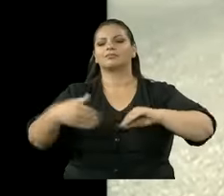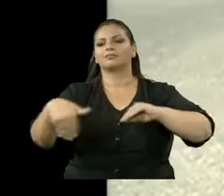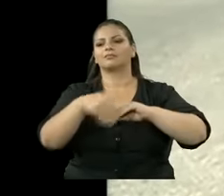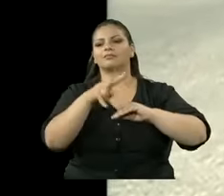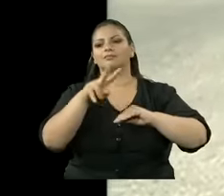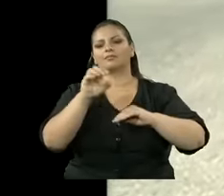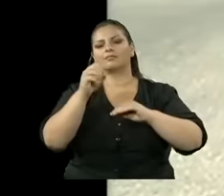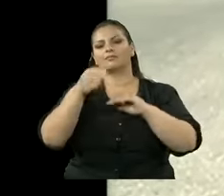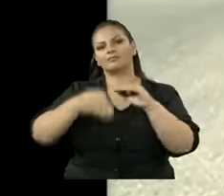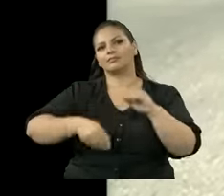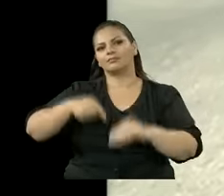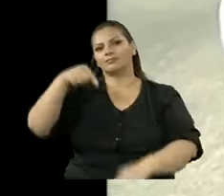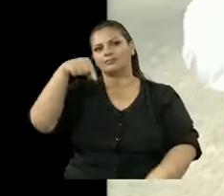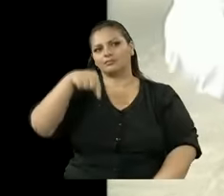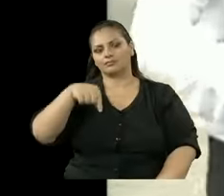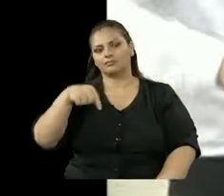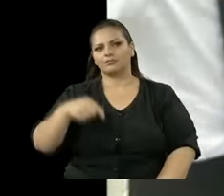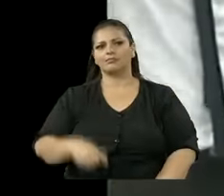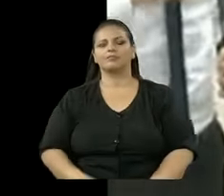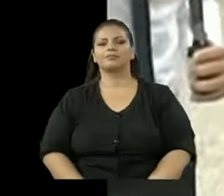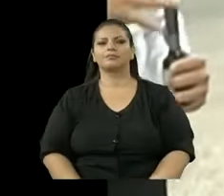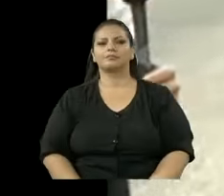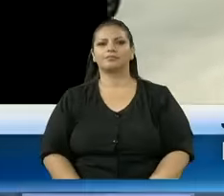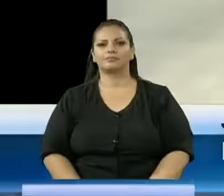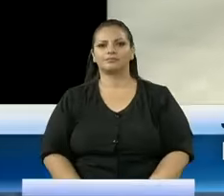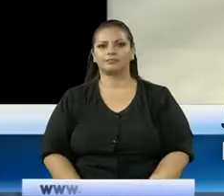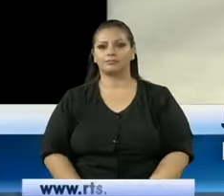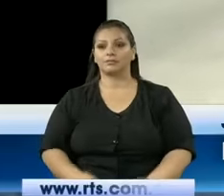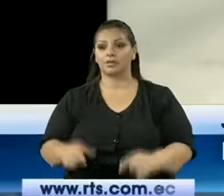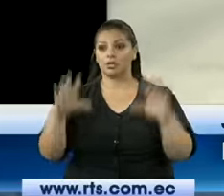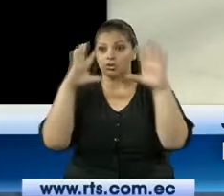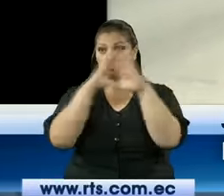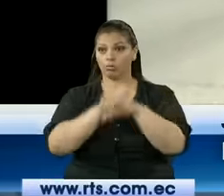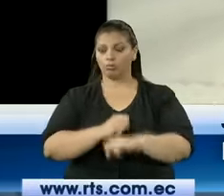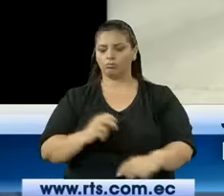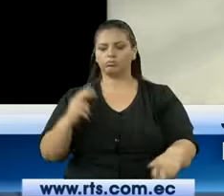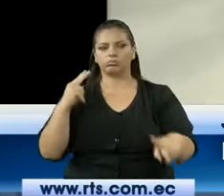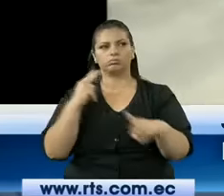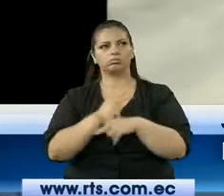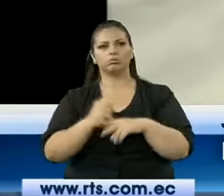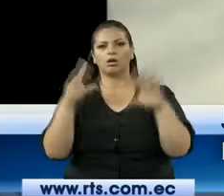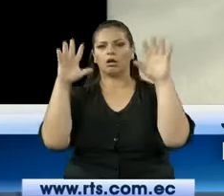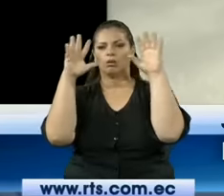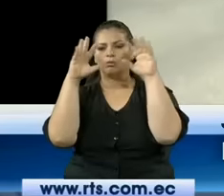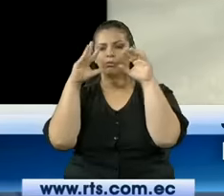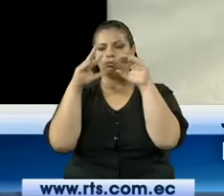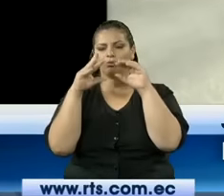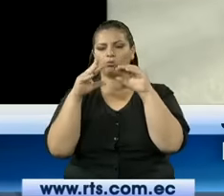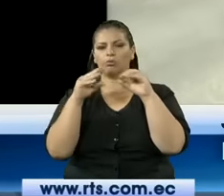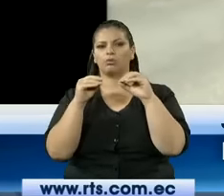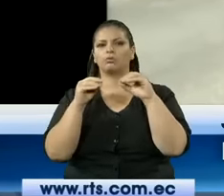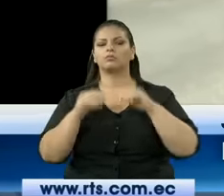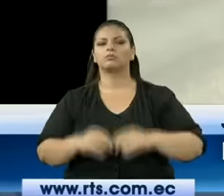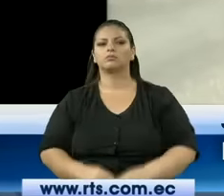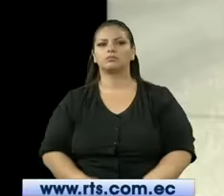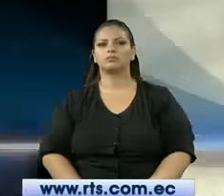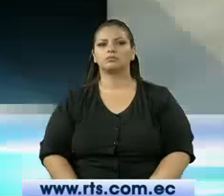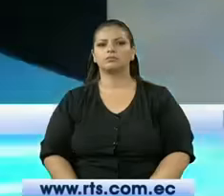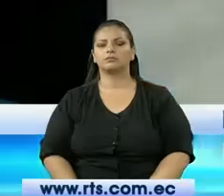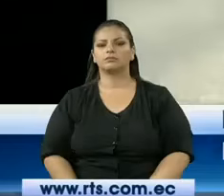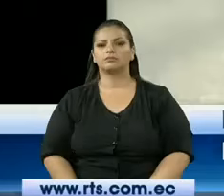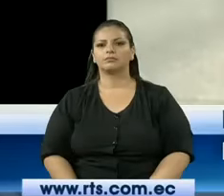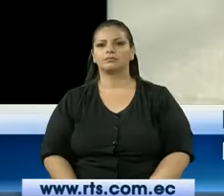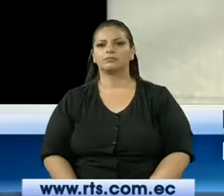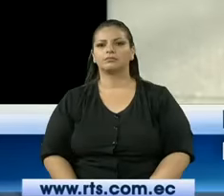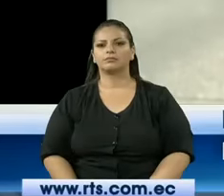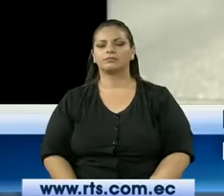suburbio de Guayaquil. Les recuerdo, en tinieblas es como tienen que vivir los moradores de este sector en horas de